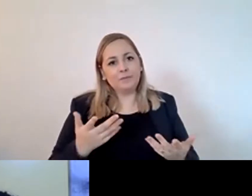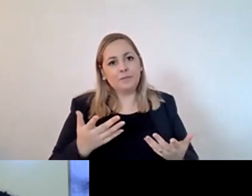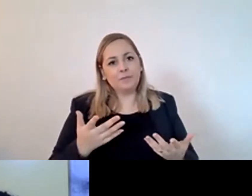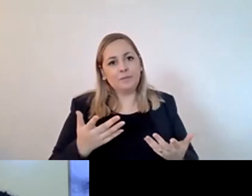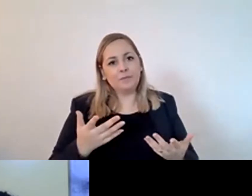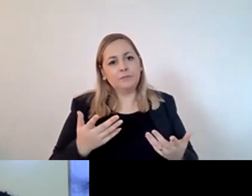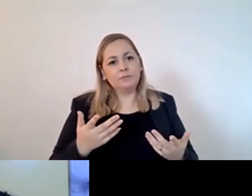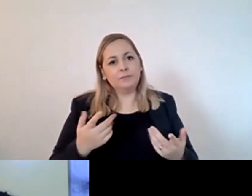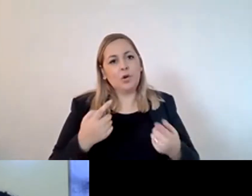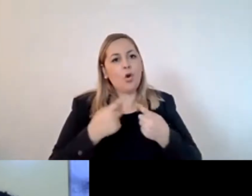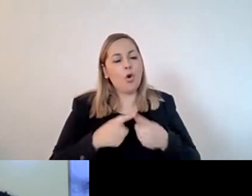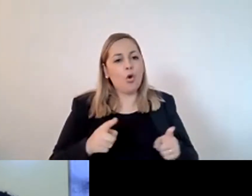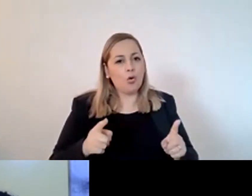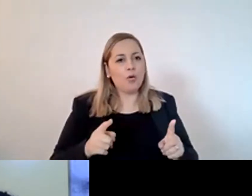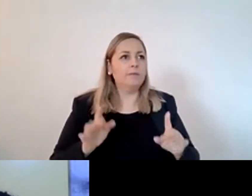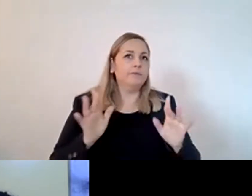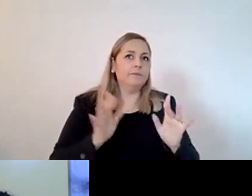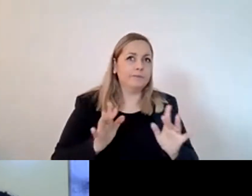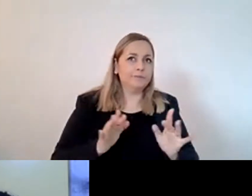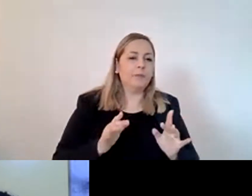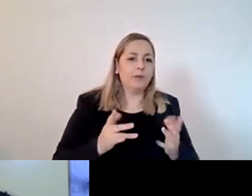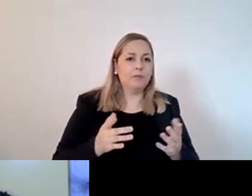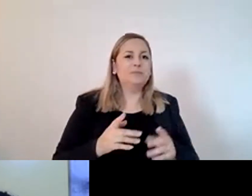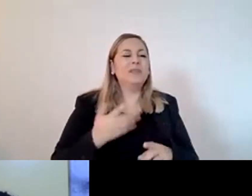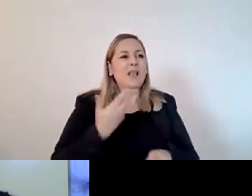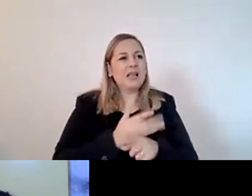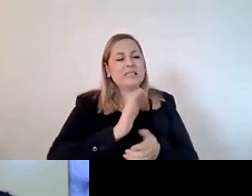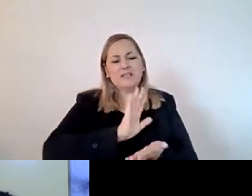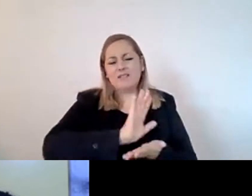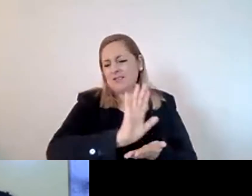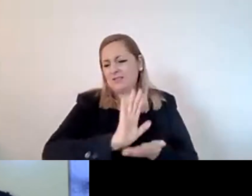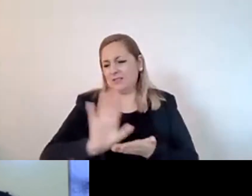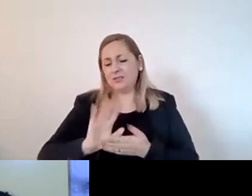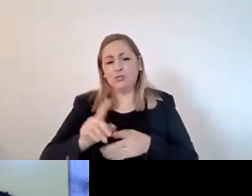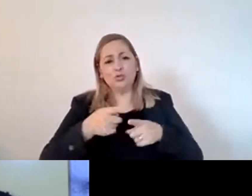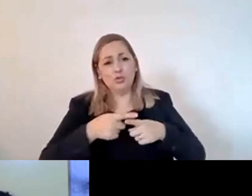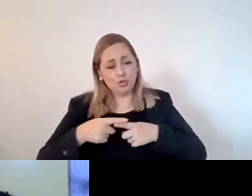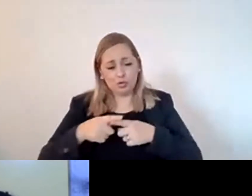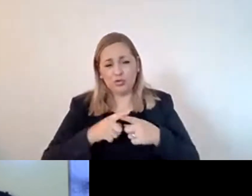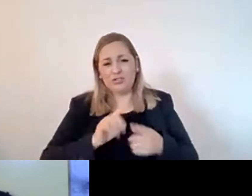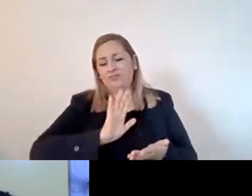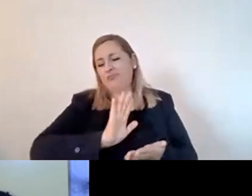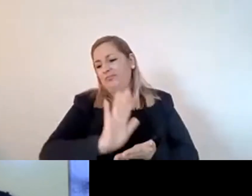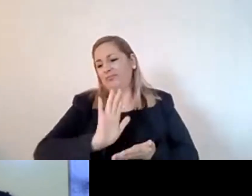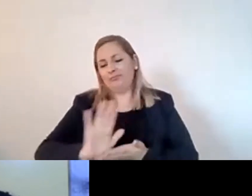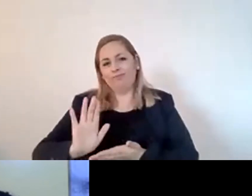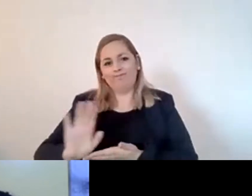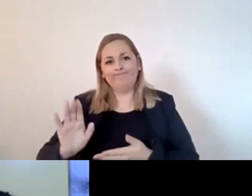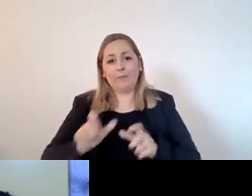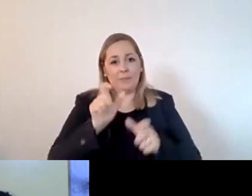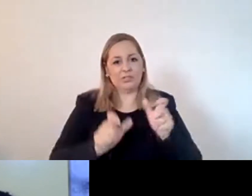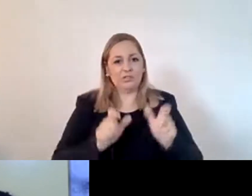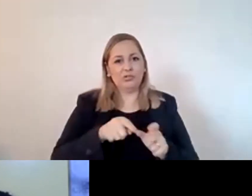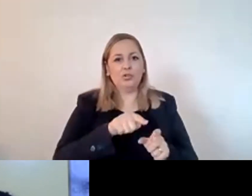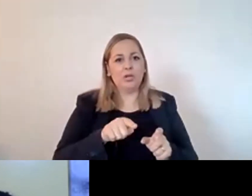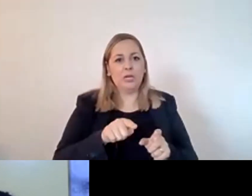en forma contraria hay cierto rechazo. La sociedad rechaza a gente que se sale